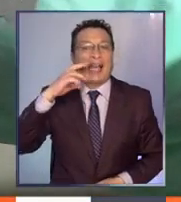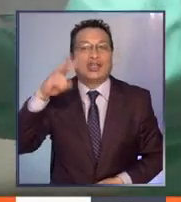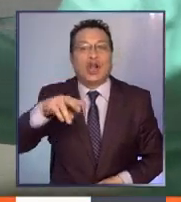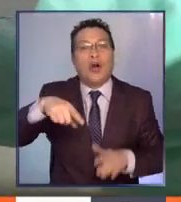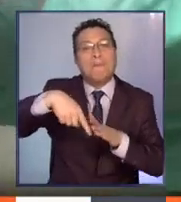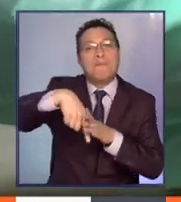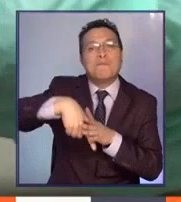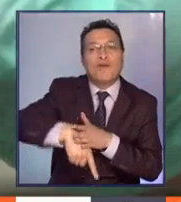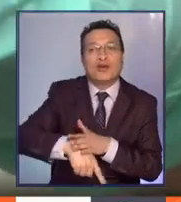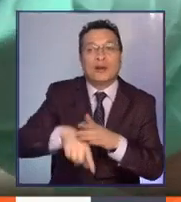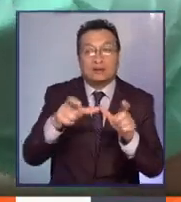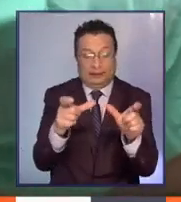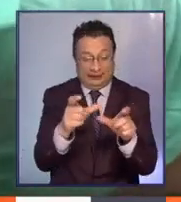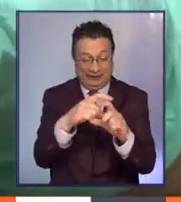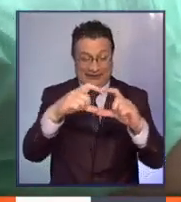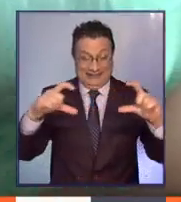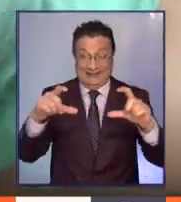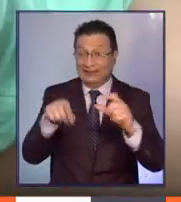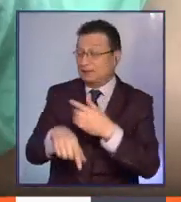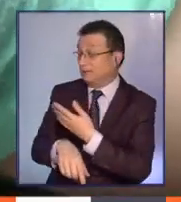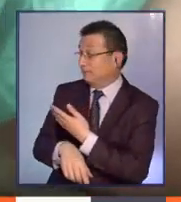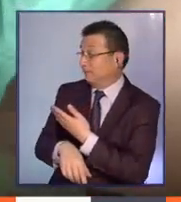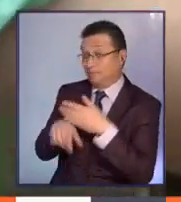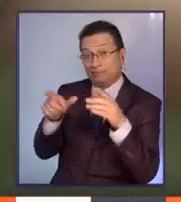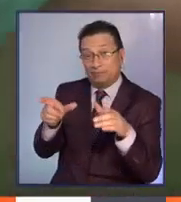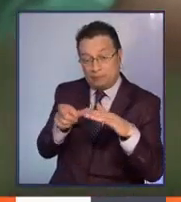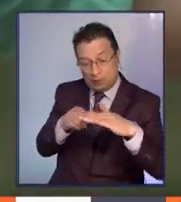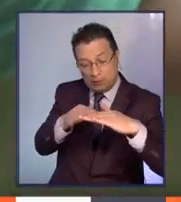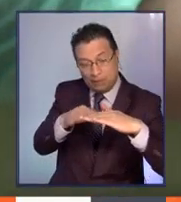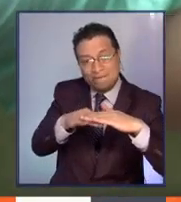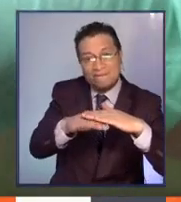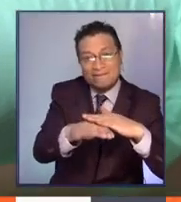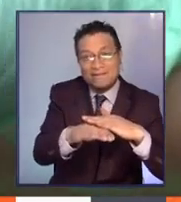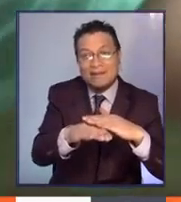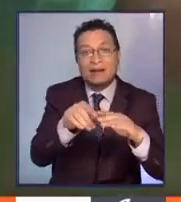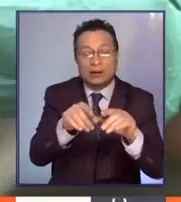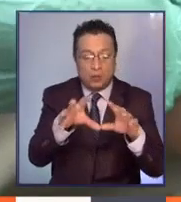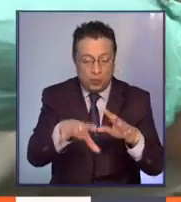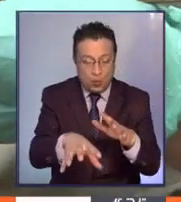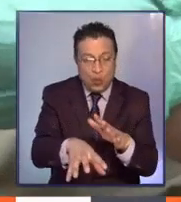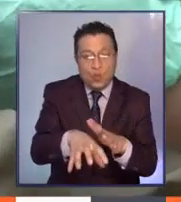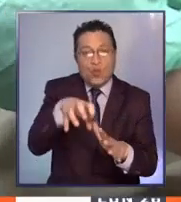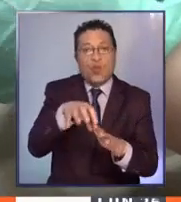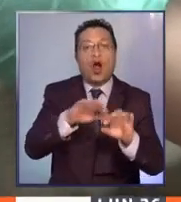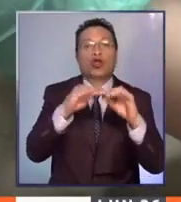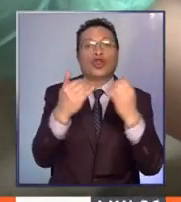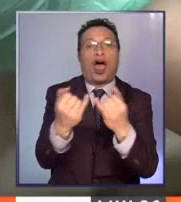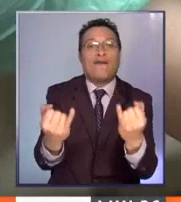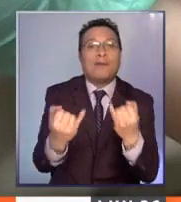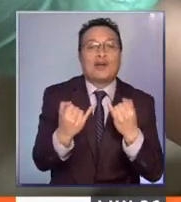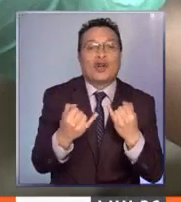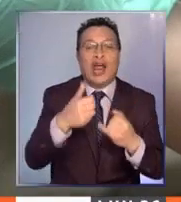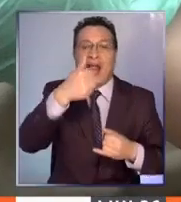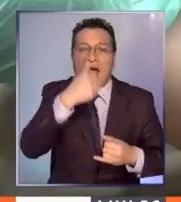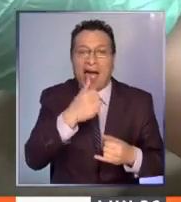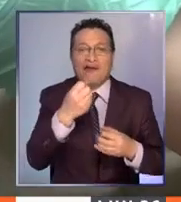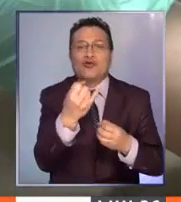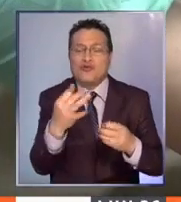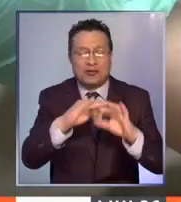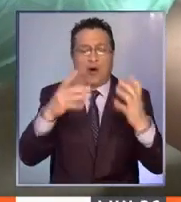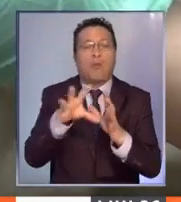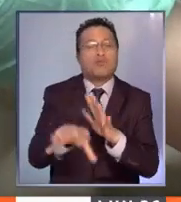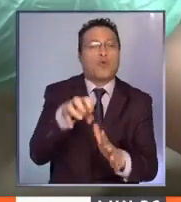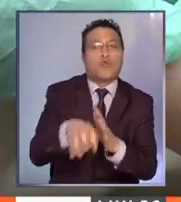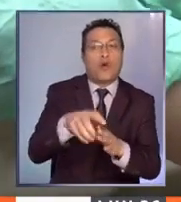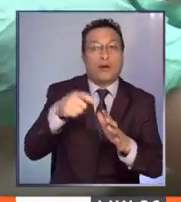estas placas metálicas que se introducen al cajero, más conocidas como skimmer. Además de este elemento que funciona como una cámara